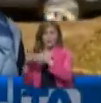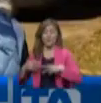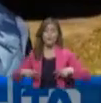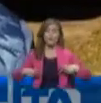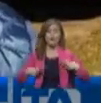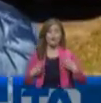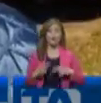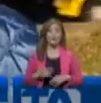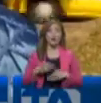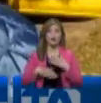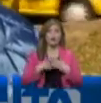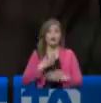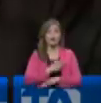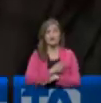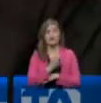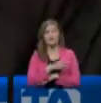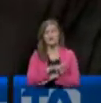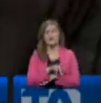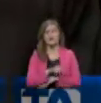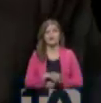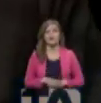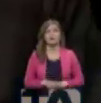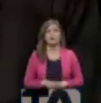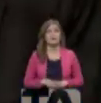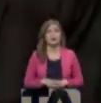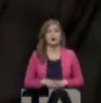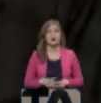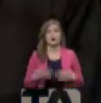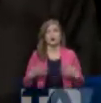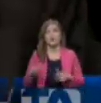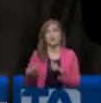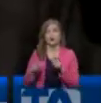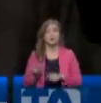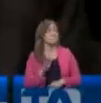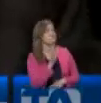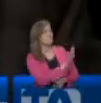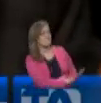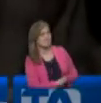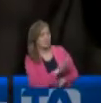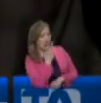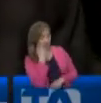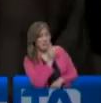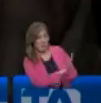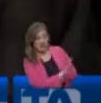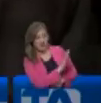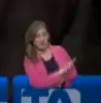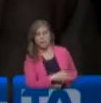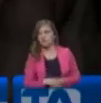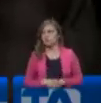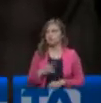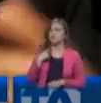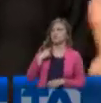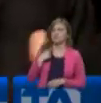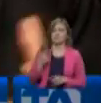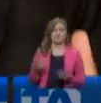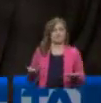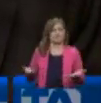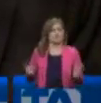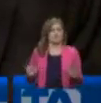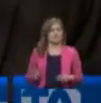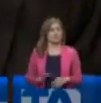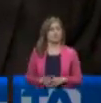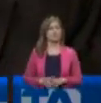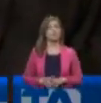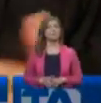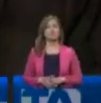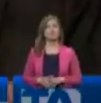y tenemos a diario los robos. Pues recibimos una amenaza de parte de estas personas. Entonces, o sea, como vemos, o sea, esto lo único que